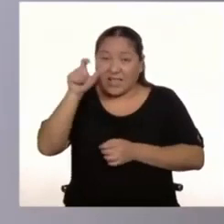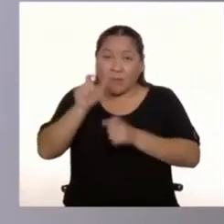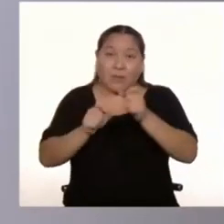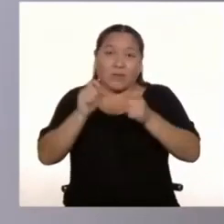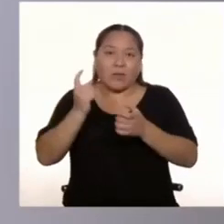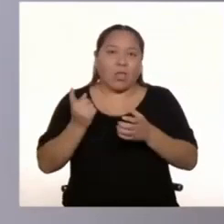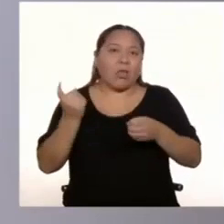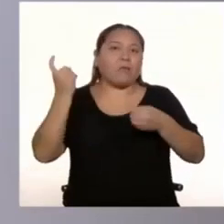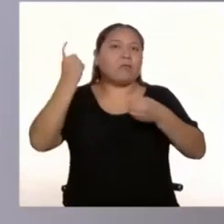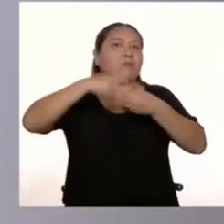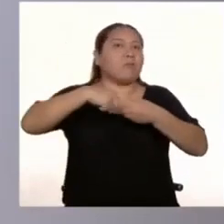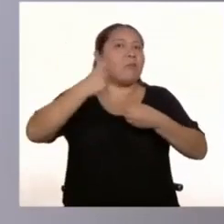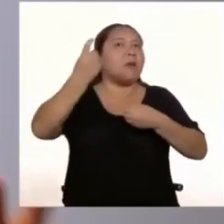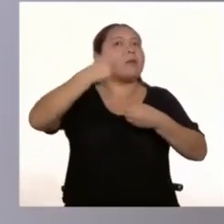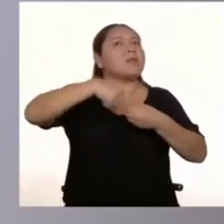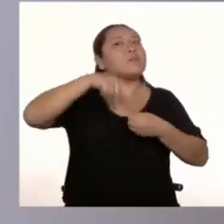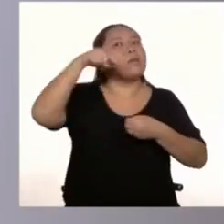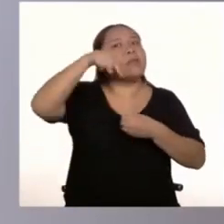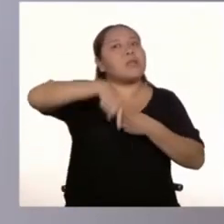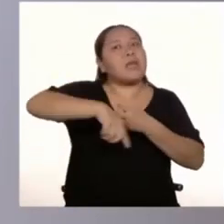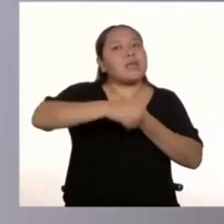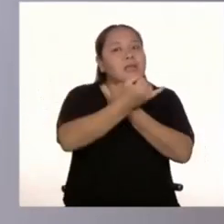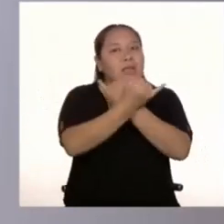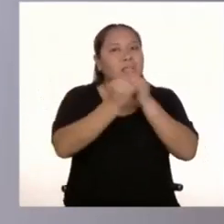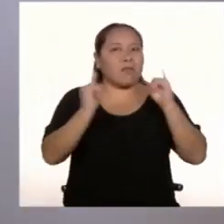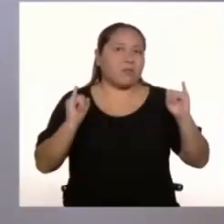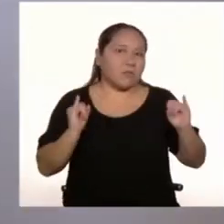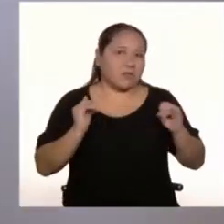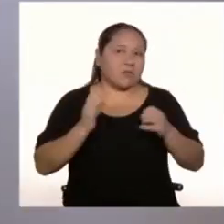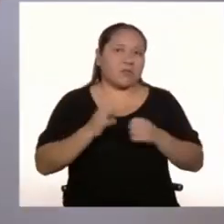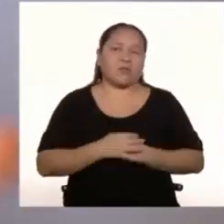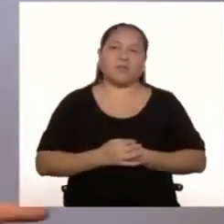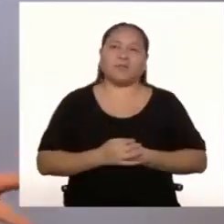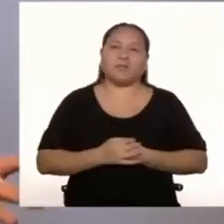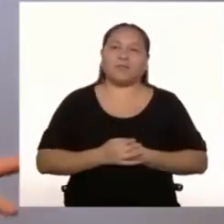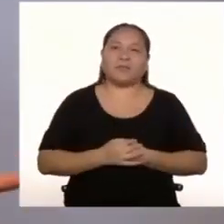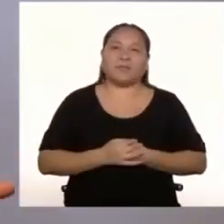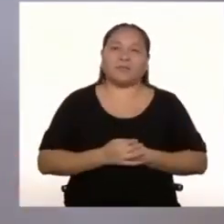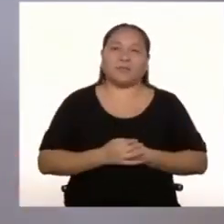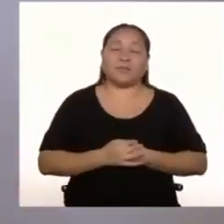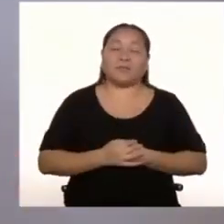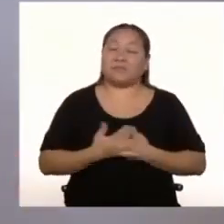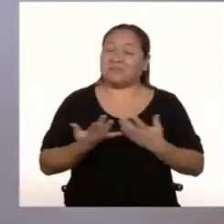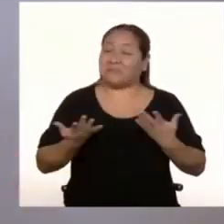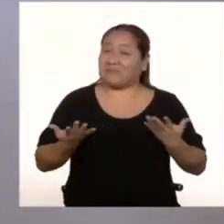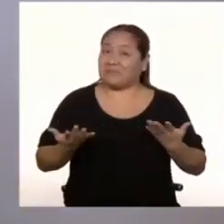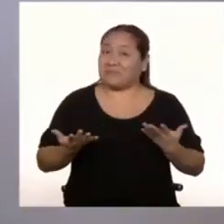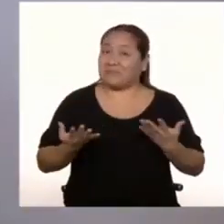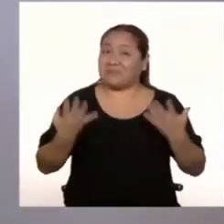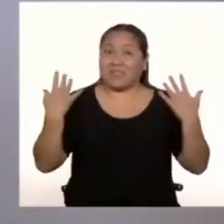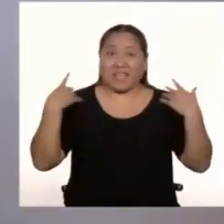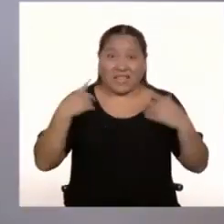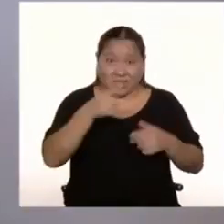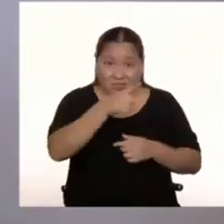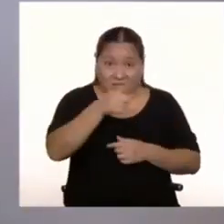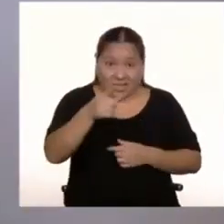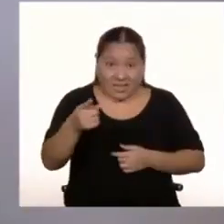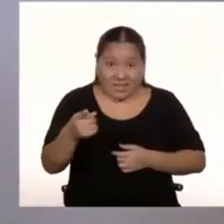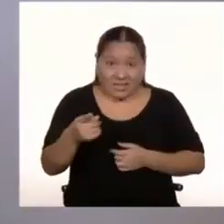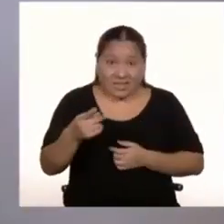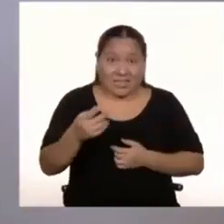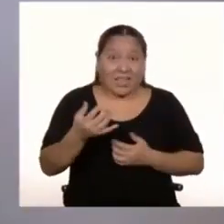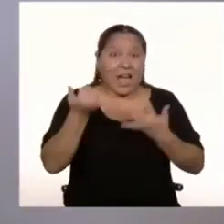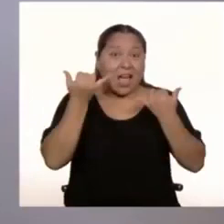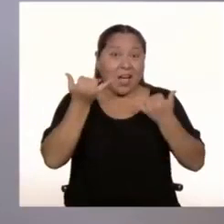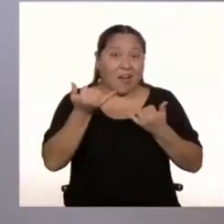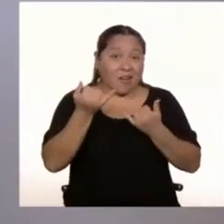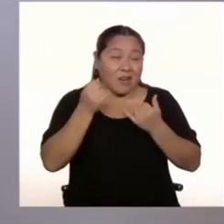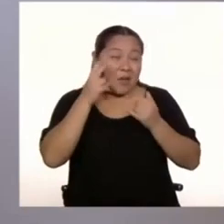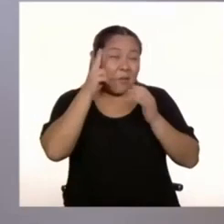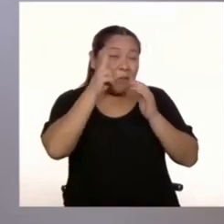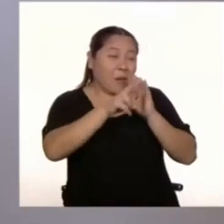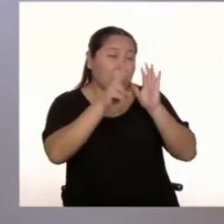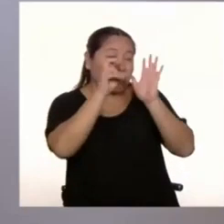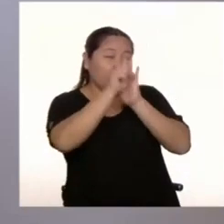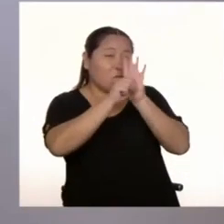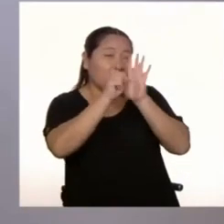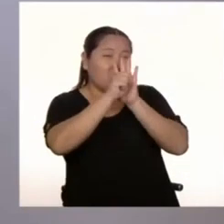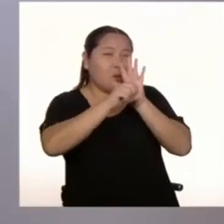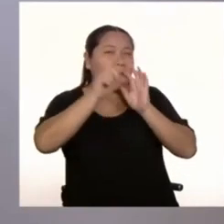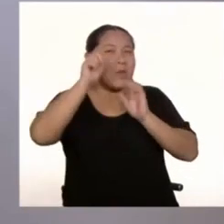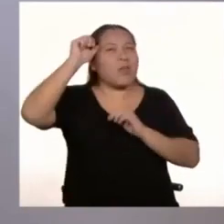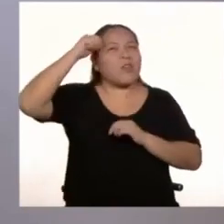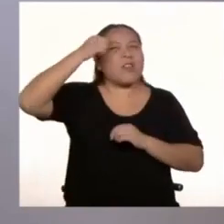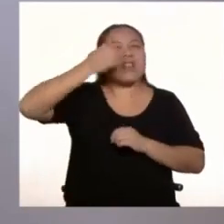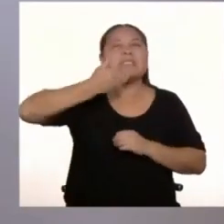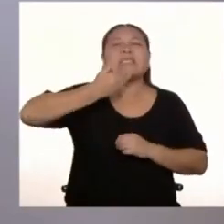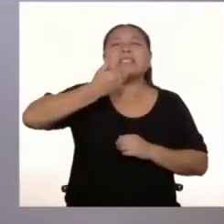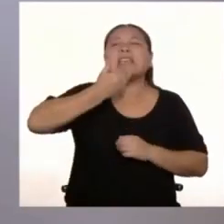en este gran logro nacional. Entonces, ¿qué les parece si ahora vemos un video para recordar quiénes